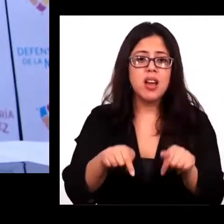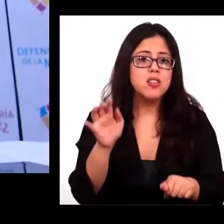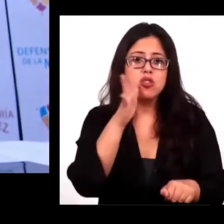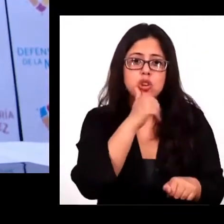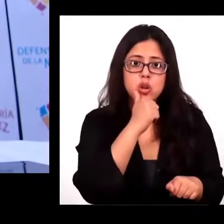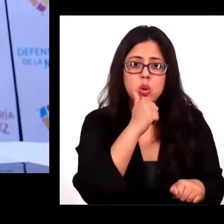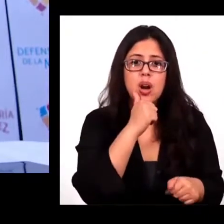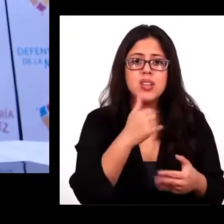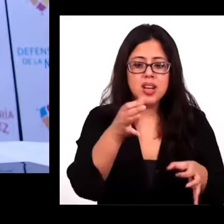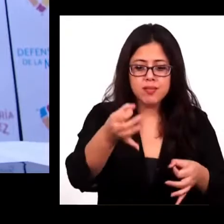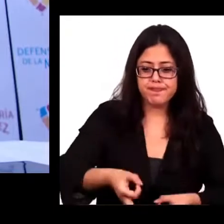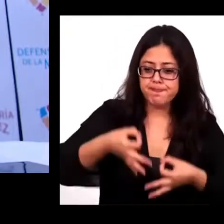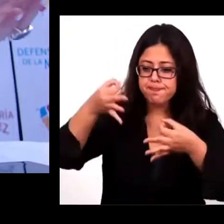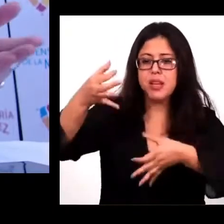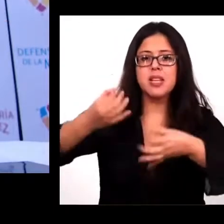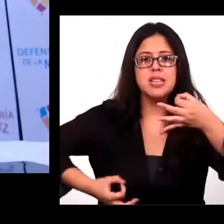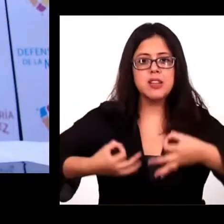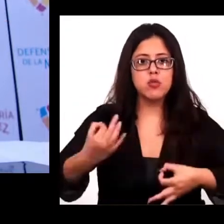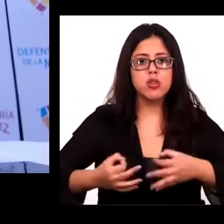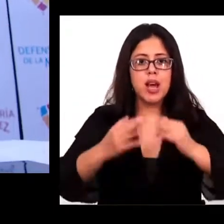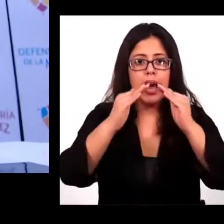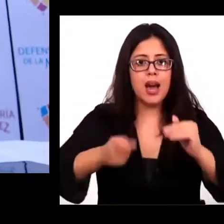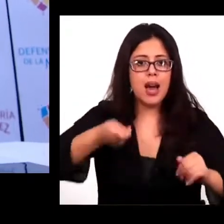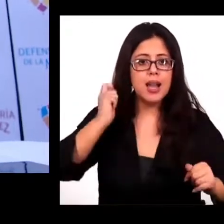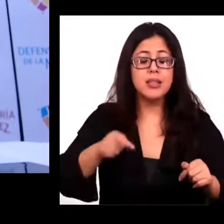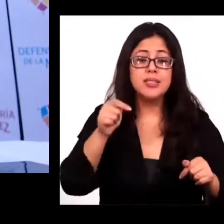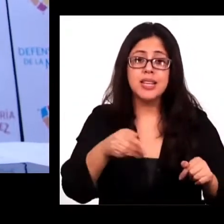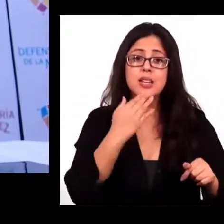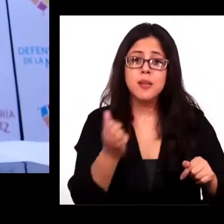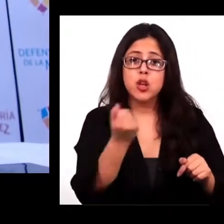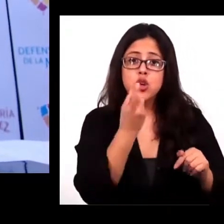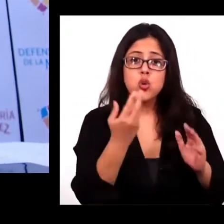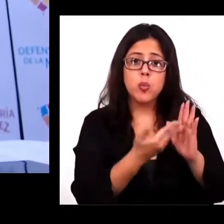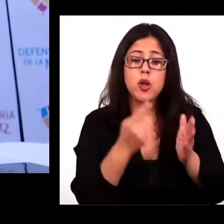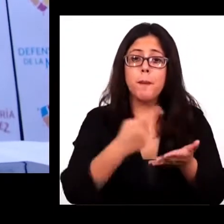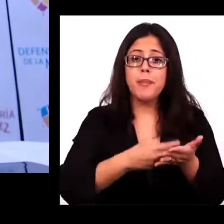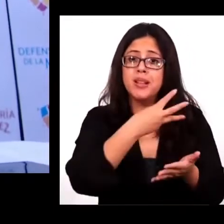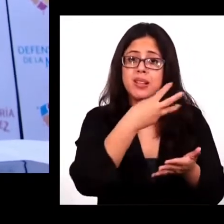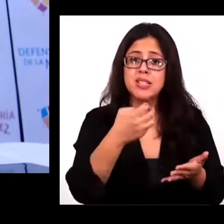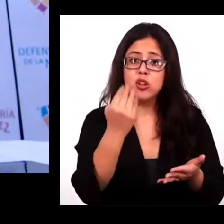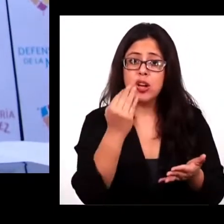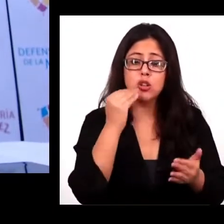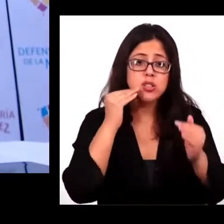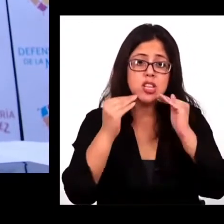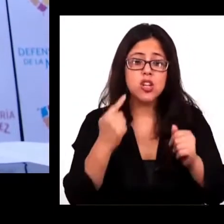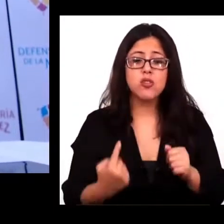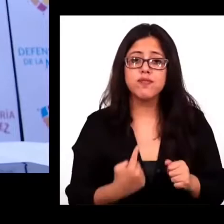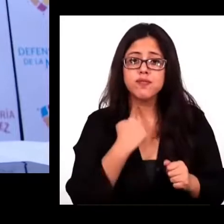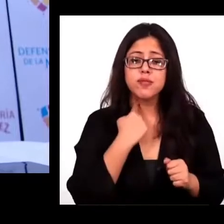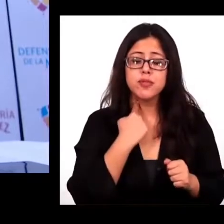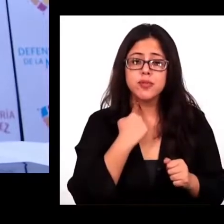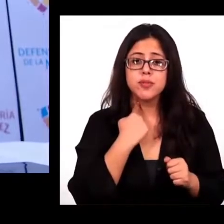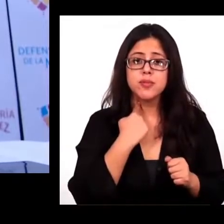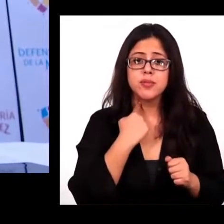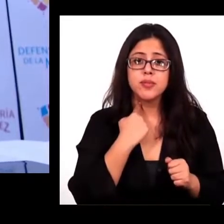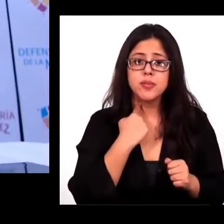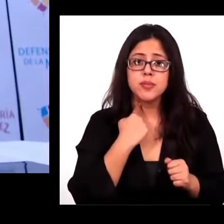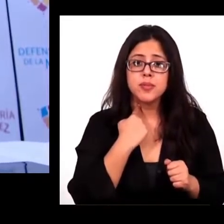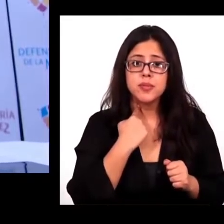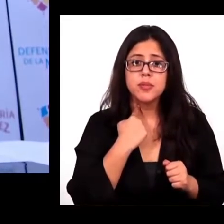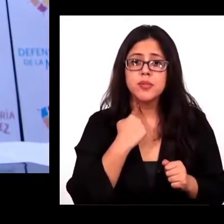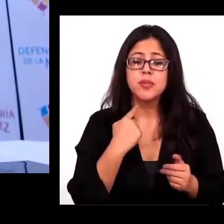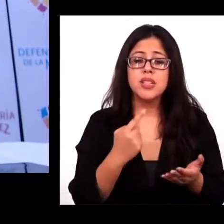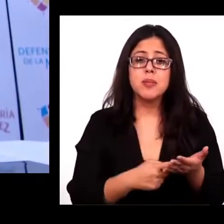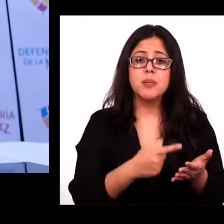a los tribunales. Y en lo que ha quedado de manifiesto con las cifras de 1.314 niños que han sido víctimas y de